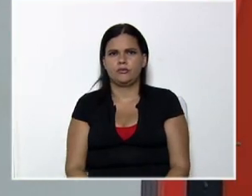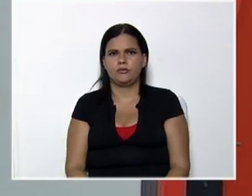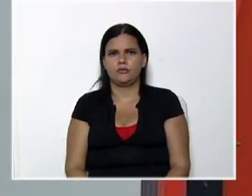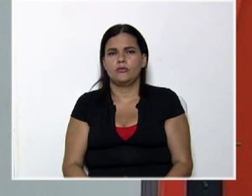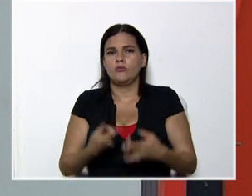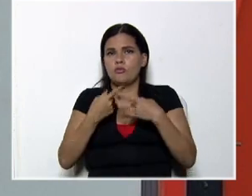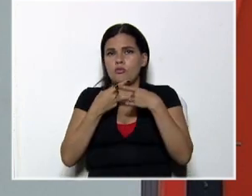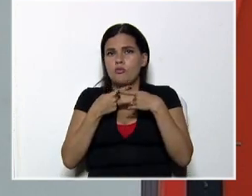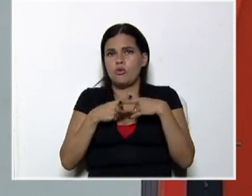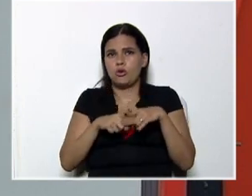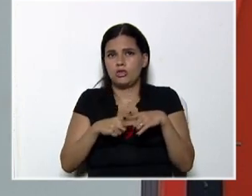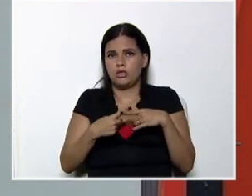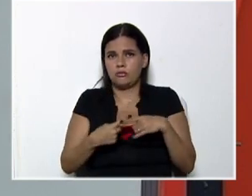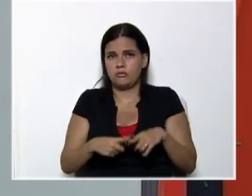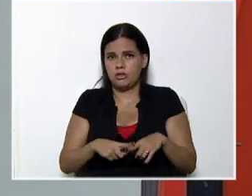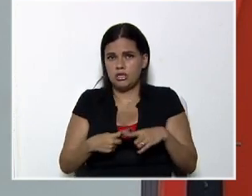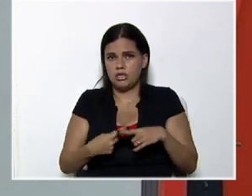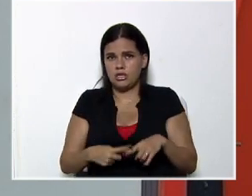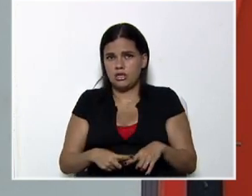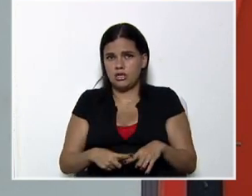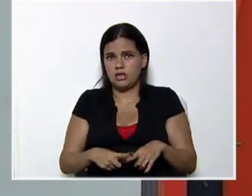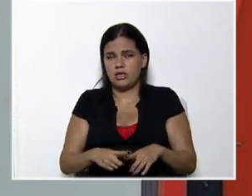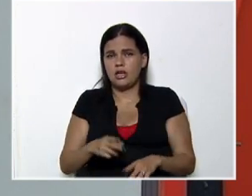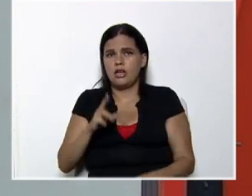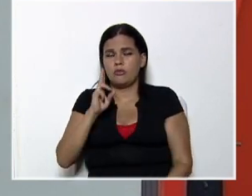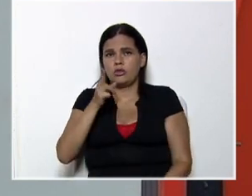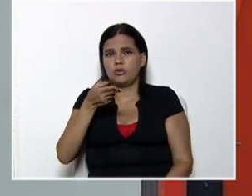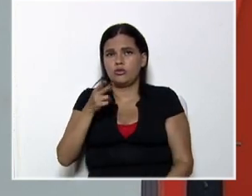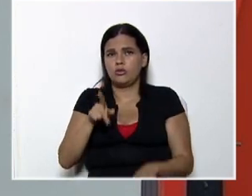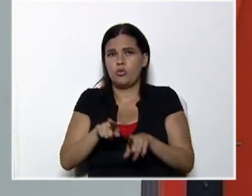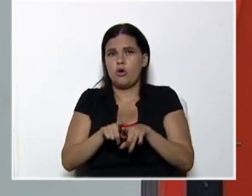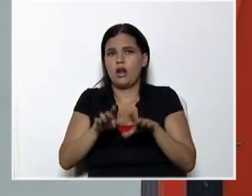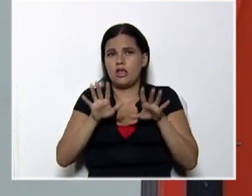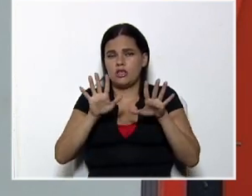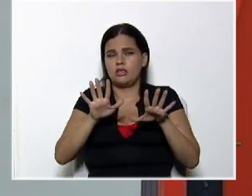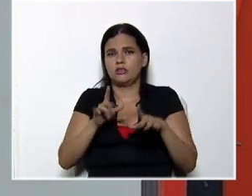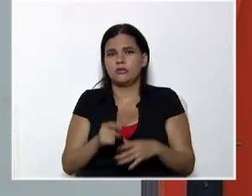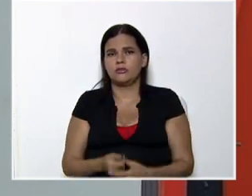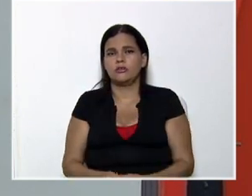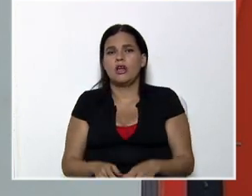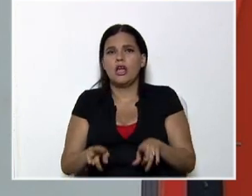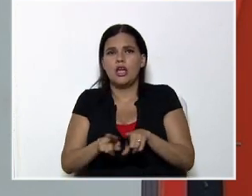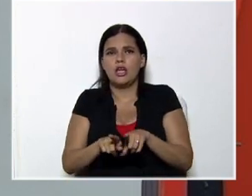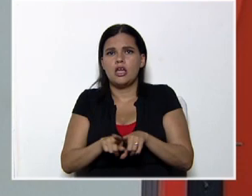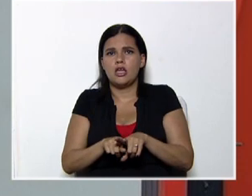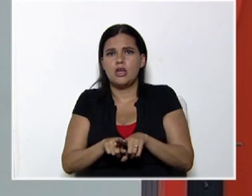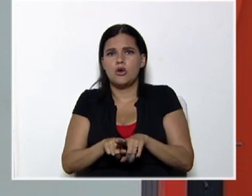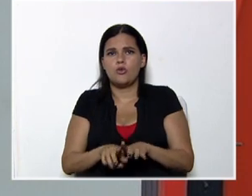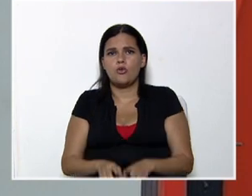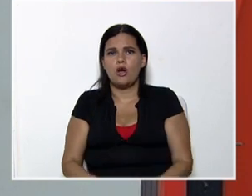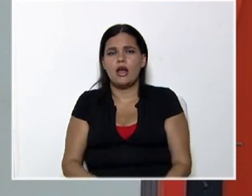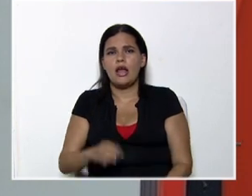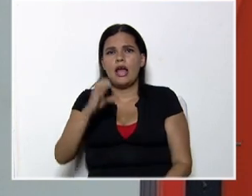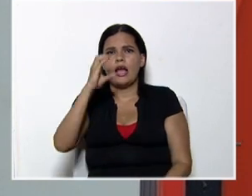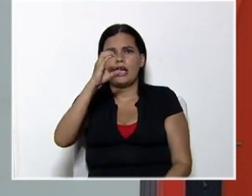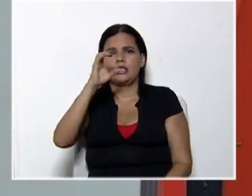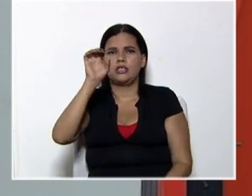por, dijimos que la hipotenusa valdría 10, es igual al cateto